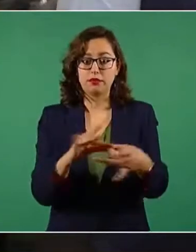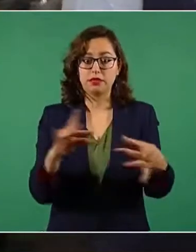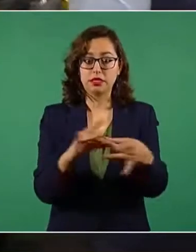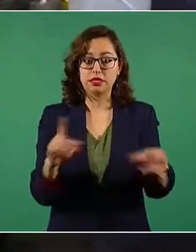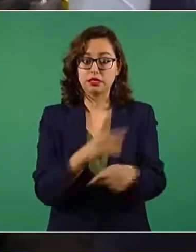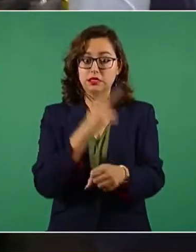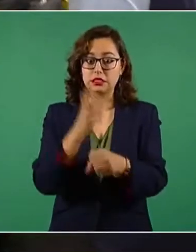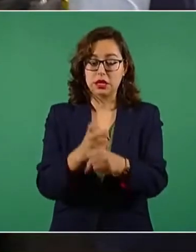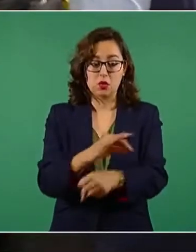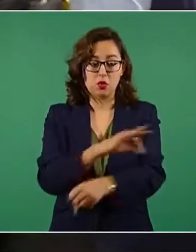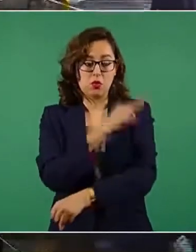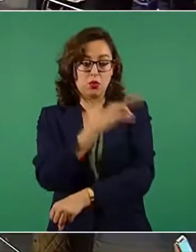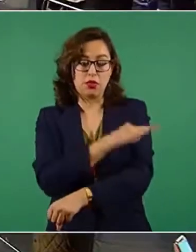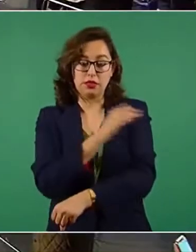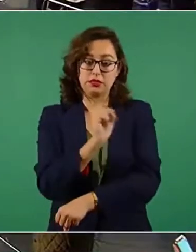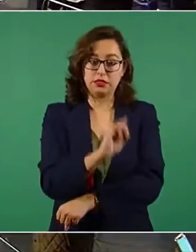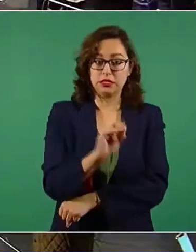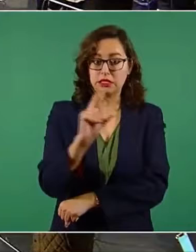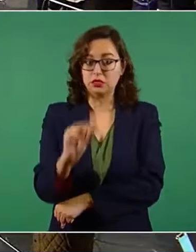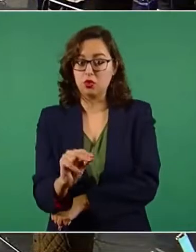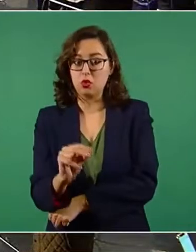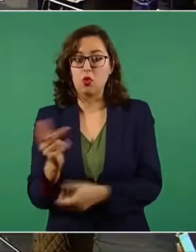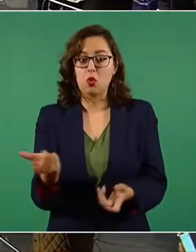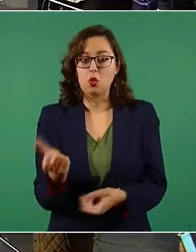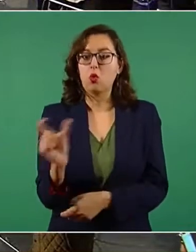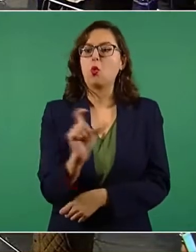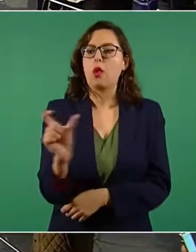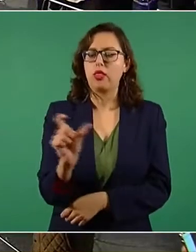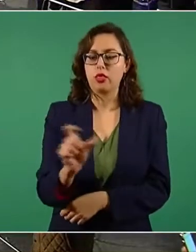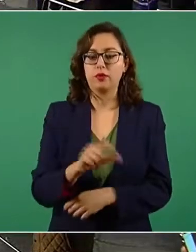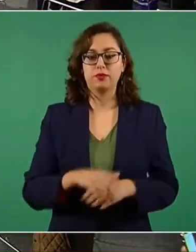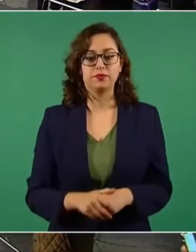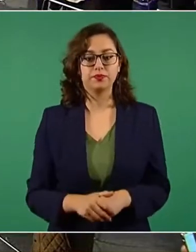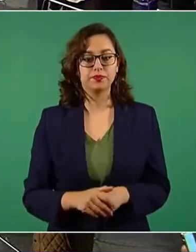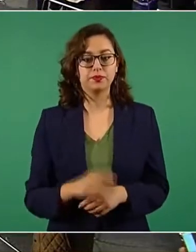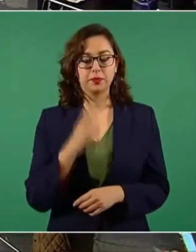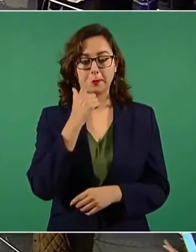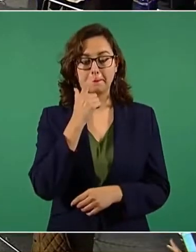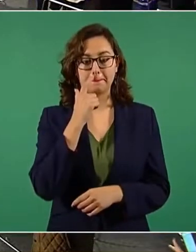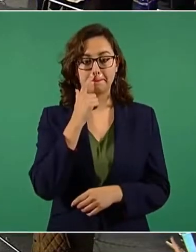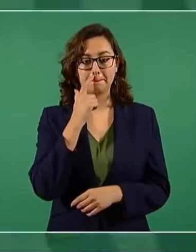cuándo empezarían. Pues yo creo que el doctor López-Gatell podría explicarlo.